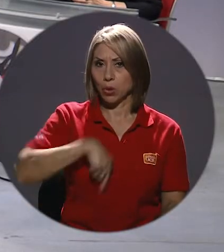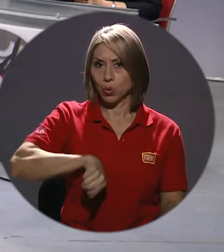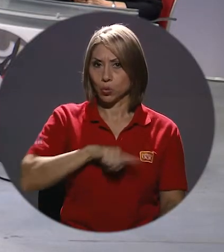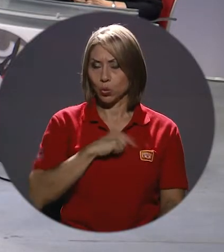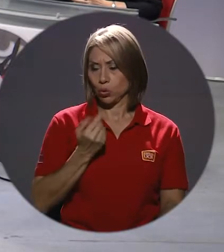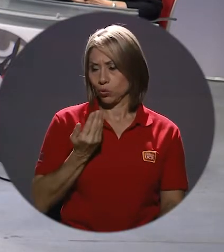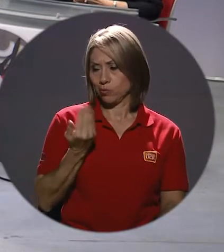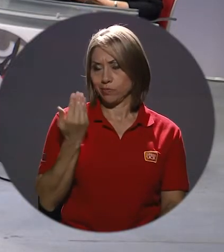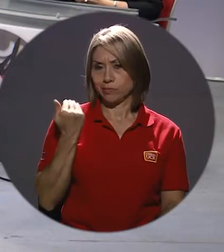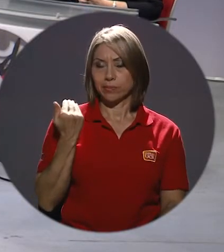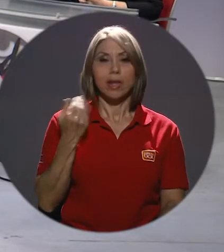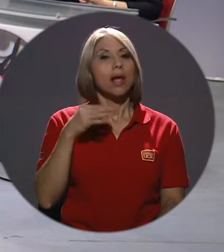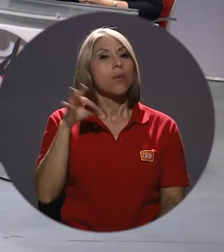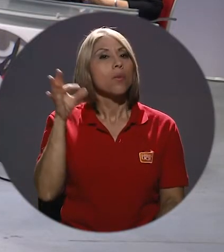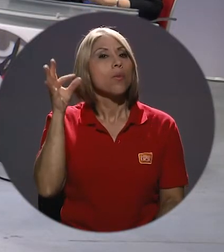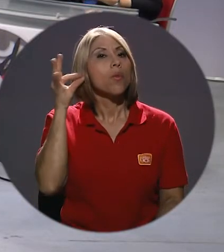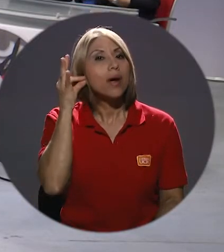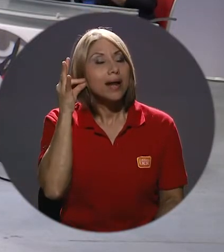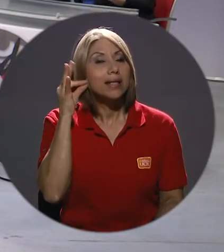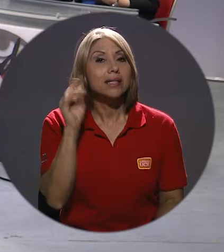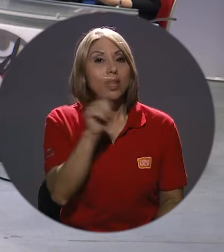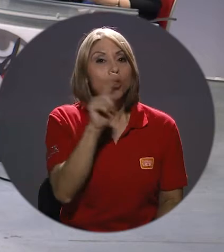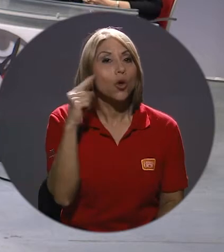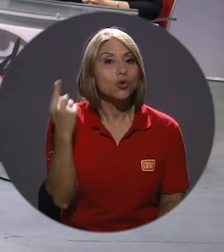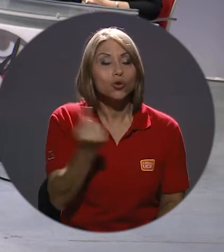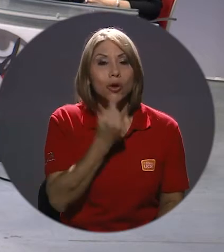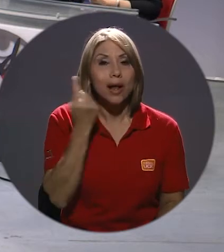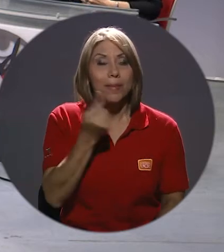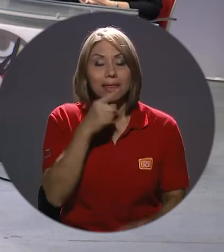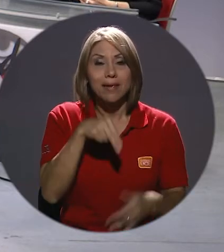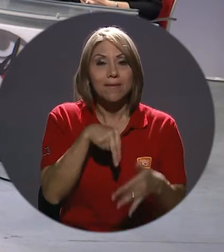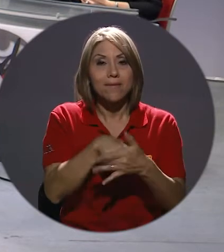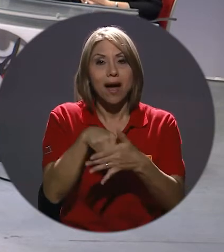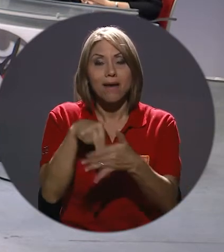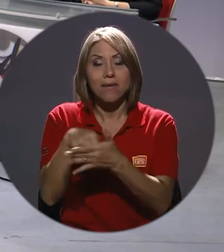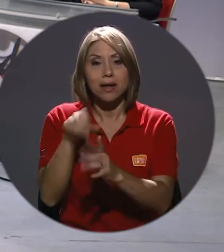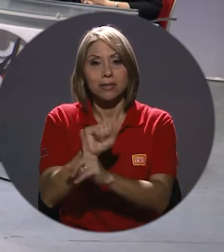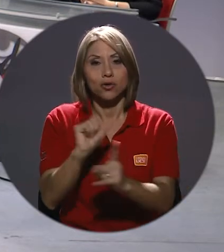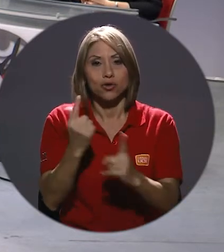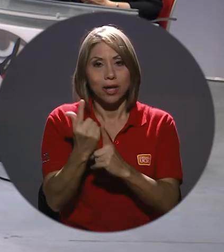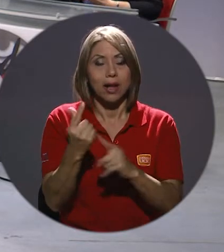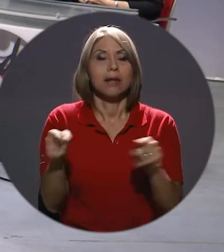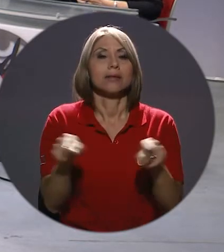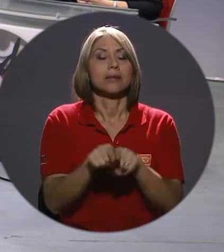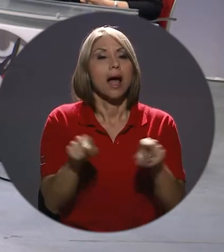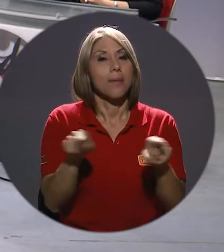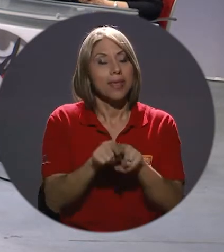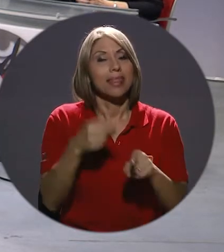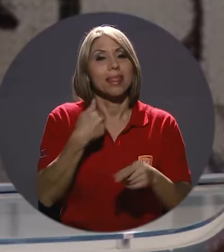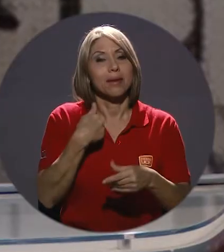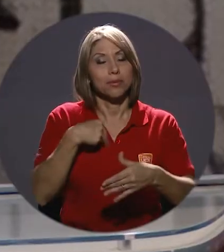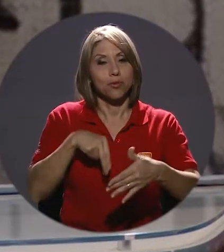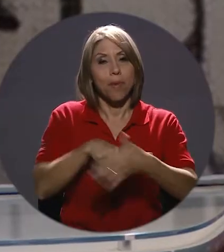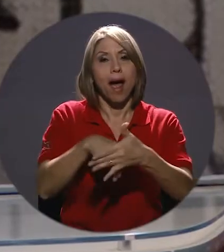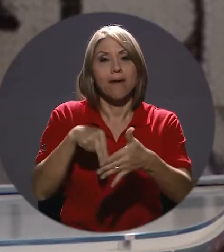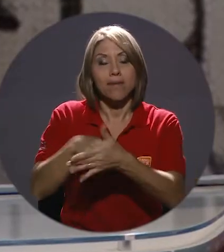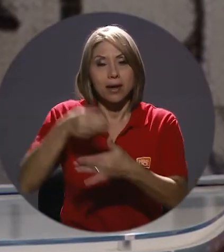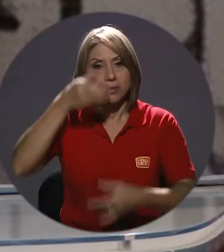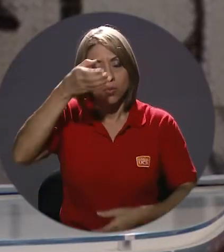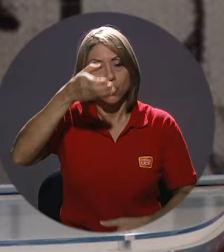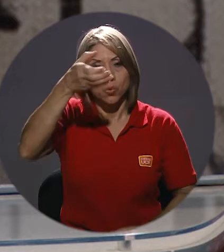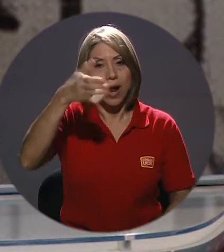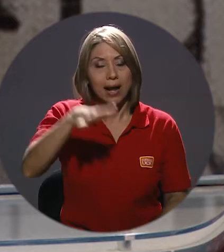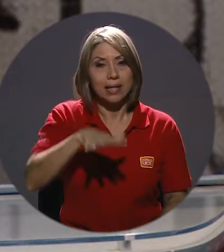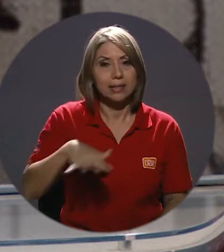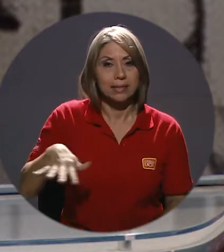previamente es que las mujeres no solamente tenemos unas barreras sociales, sino también culturales, en las que,